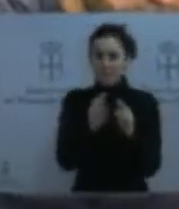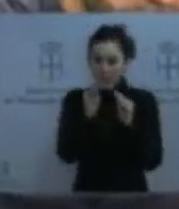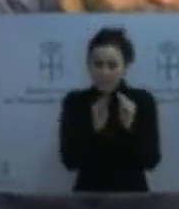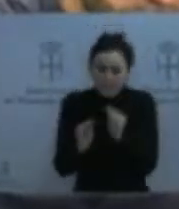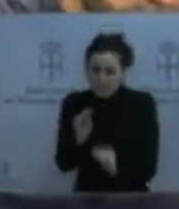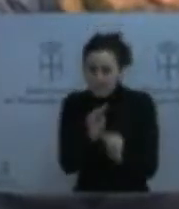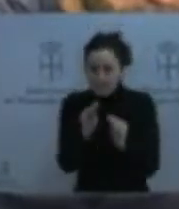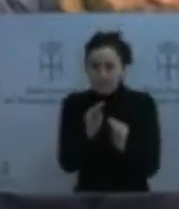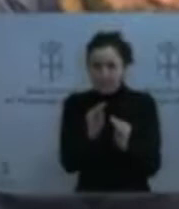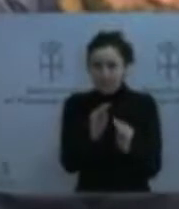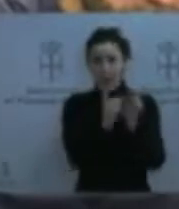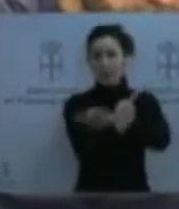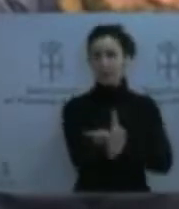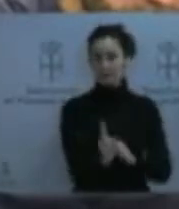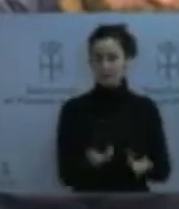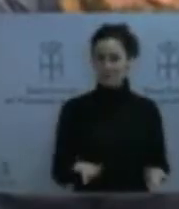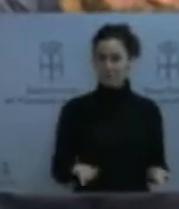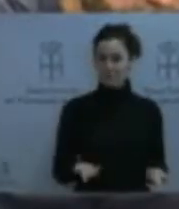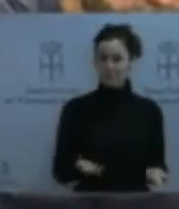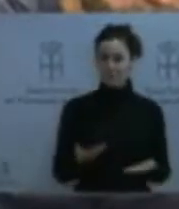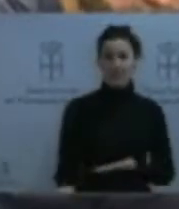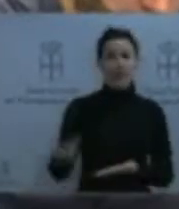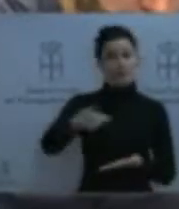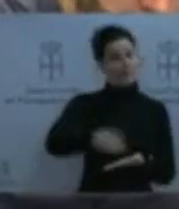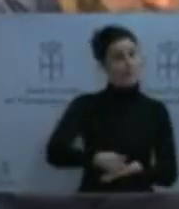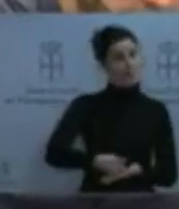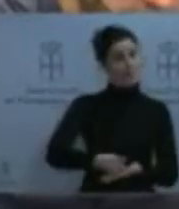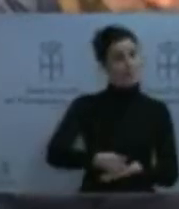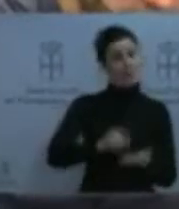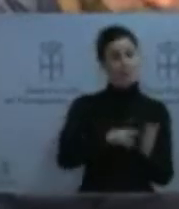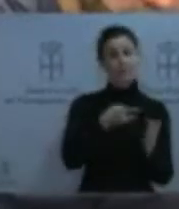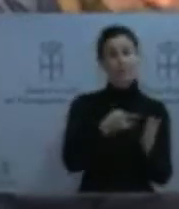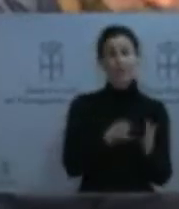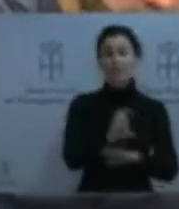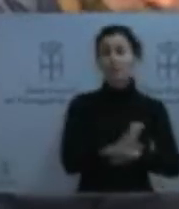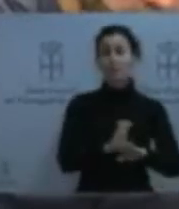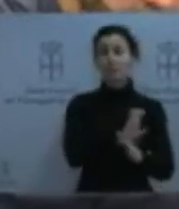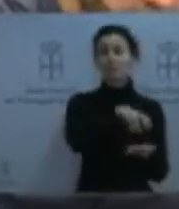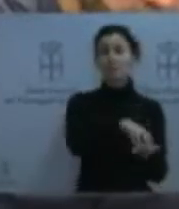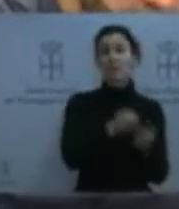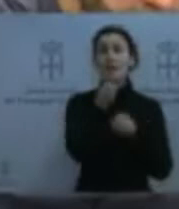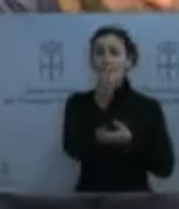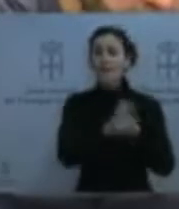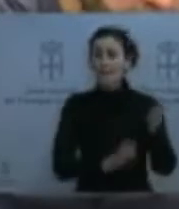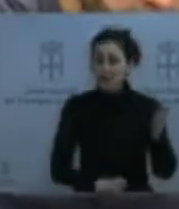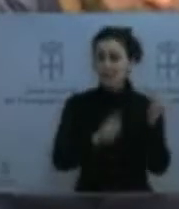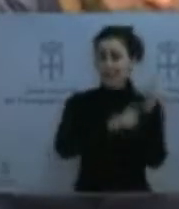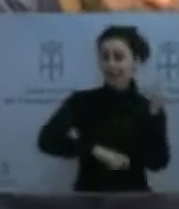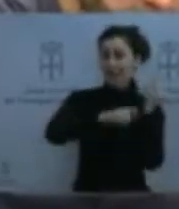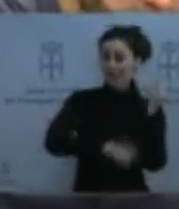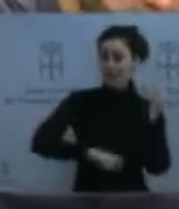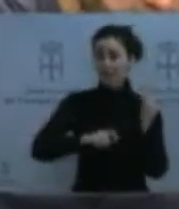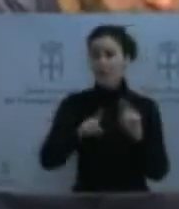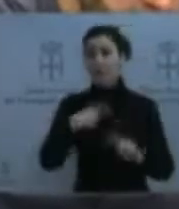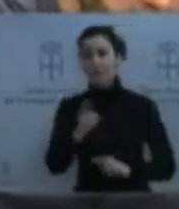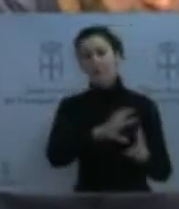es pedir a los técnicos de la Consejería que hagan un informe arqueológico para que se adapte un proyecto redactado única y exclusivamente